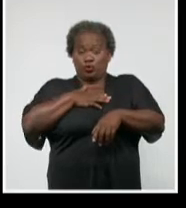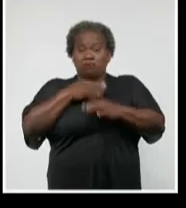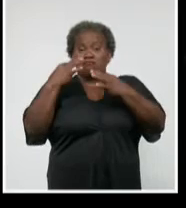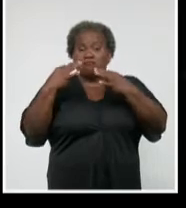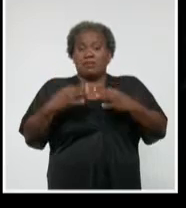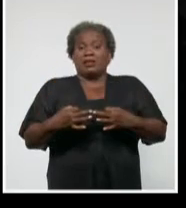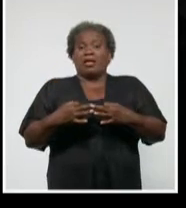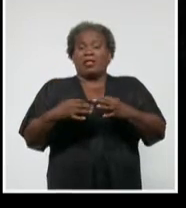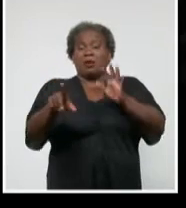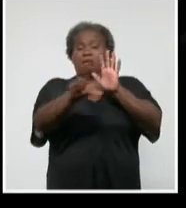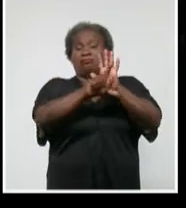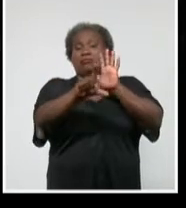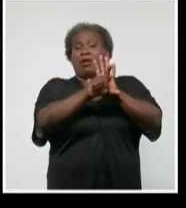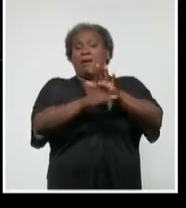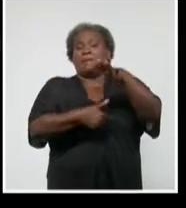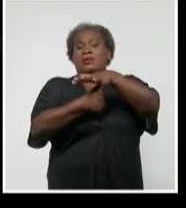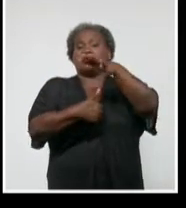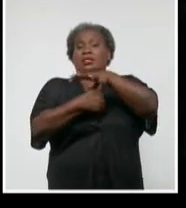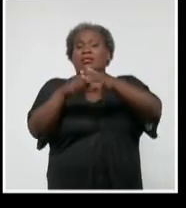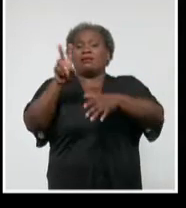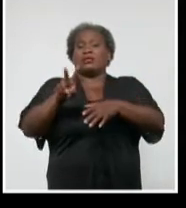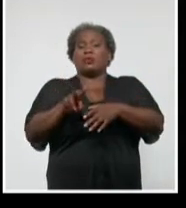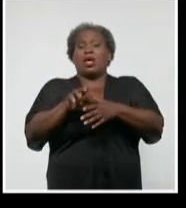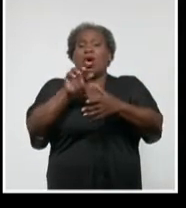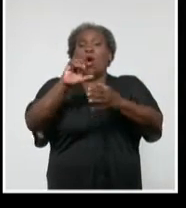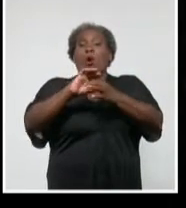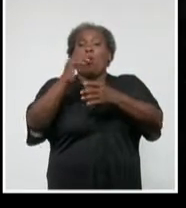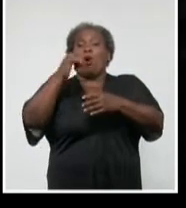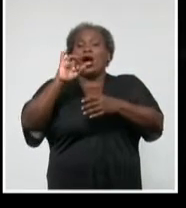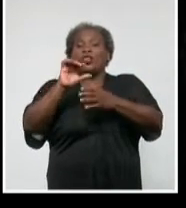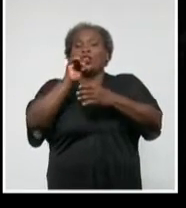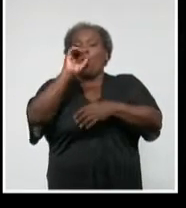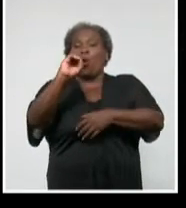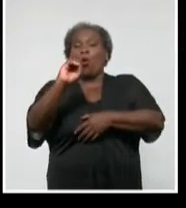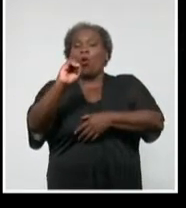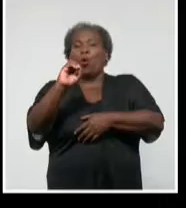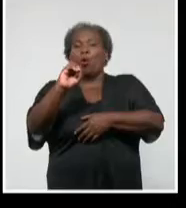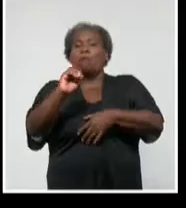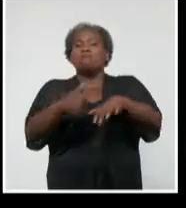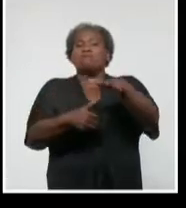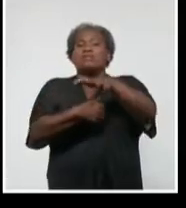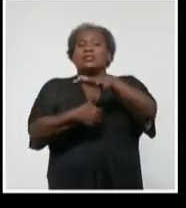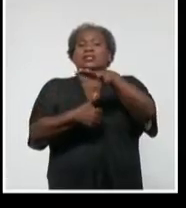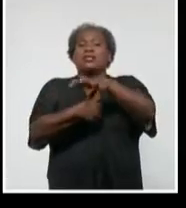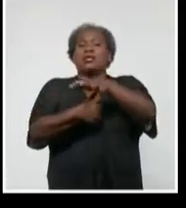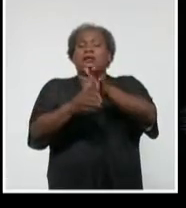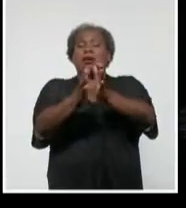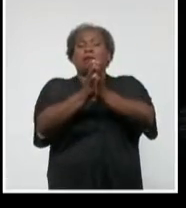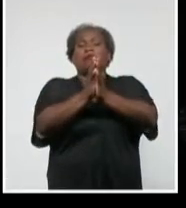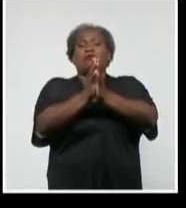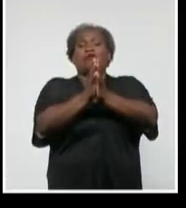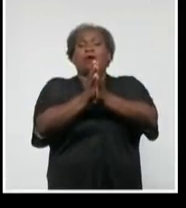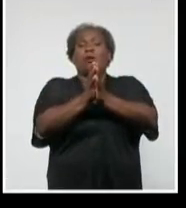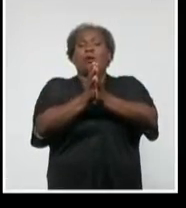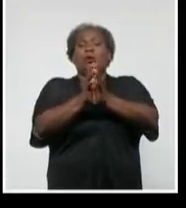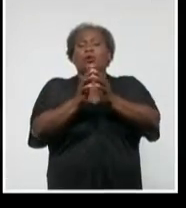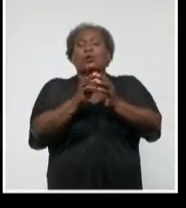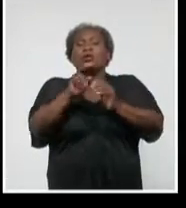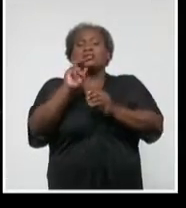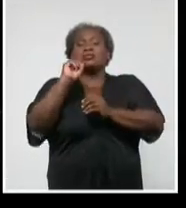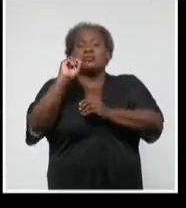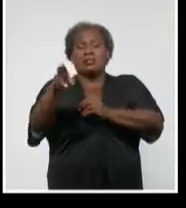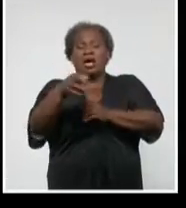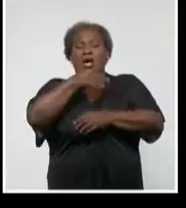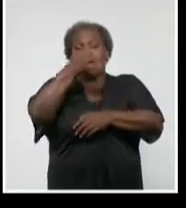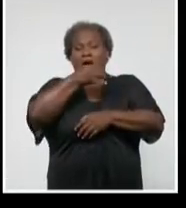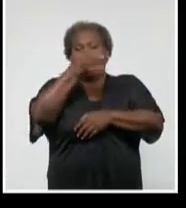y legítimo presidente de Venezuela, Juan Guaidó. Señor presidente, por favor, lleve este mensaje a su